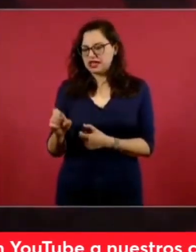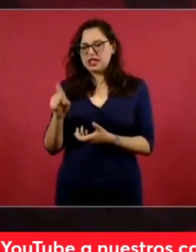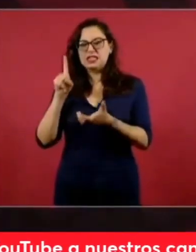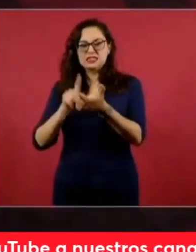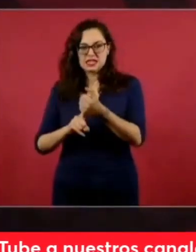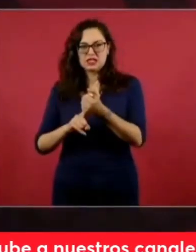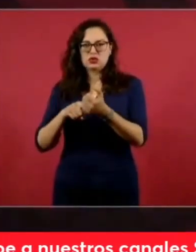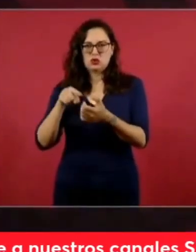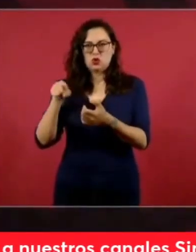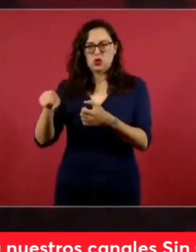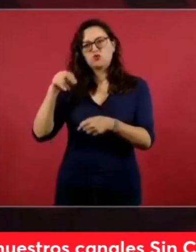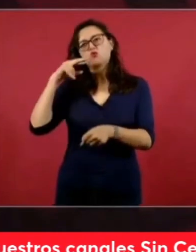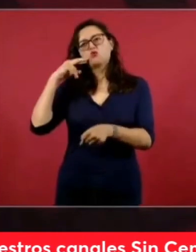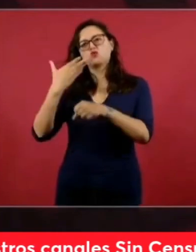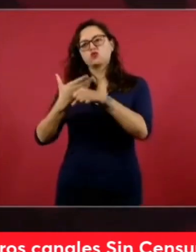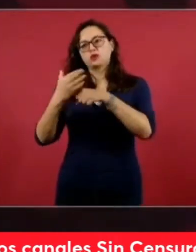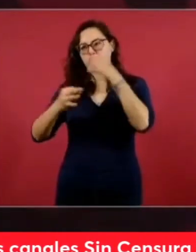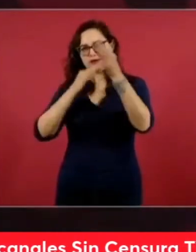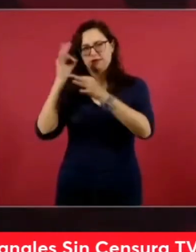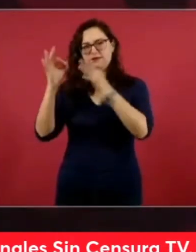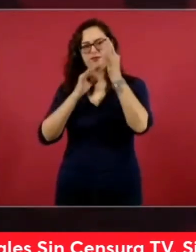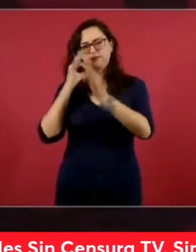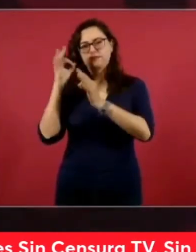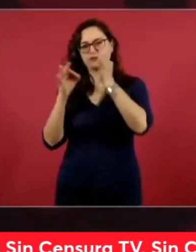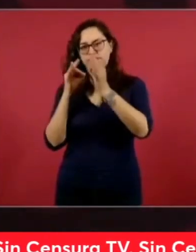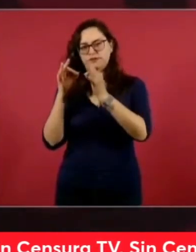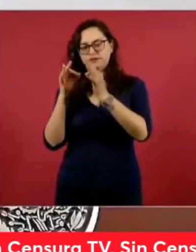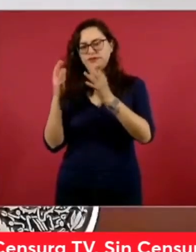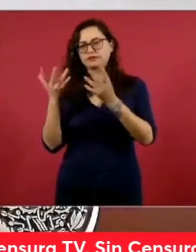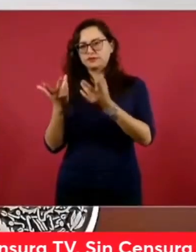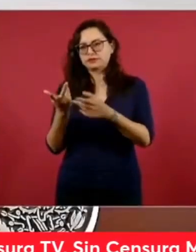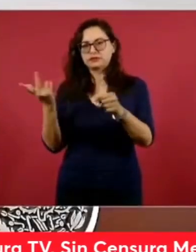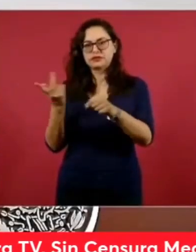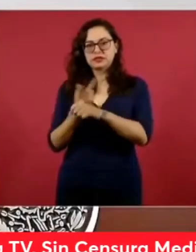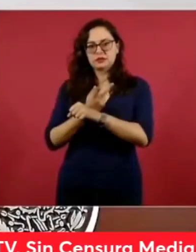sino toda la gente, de escuchar